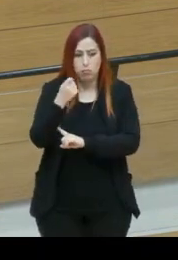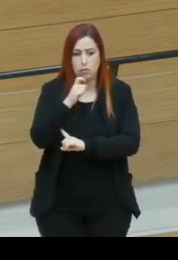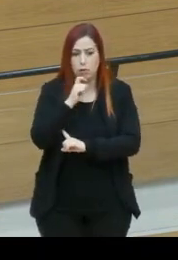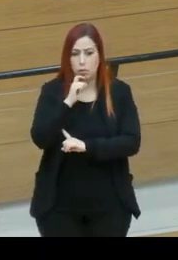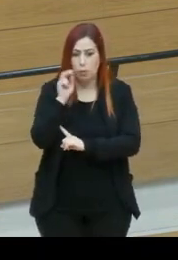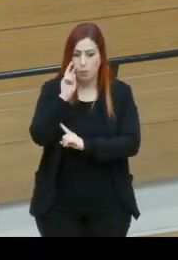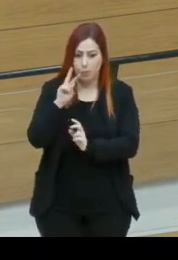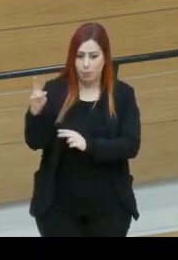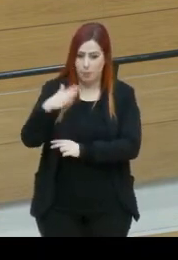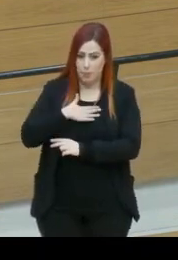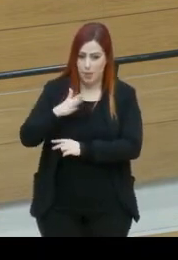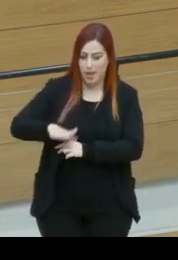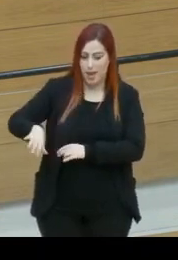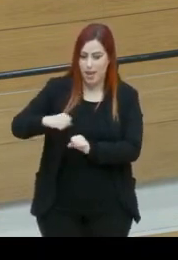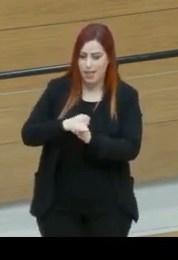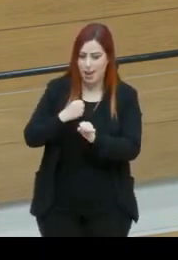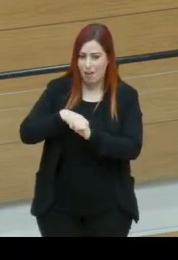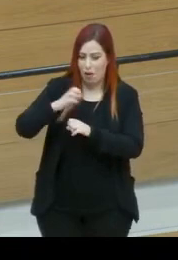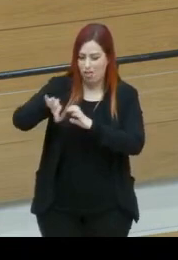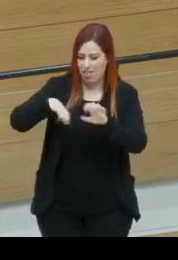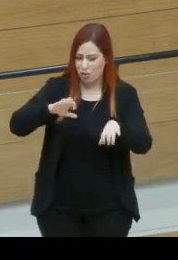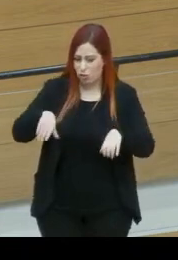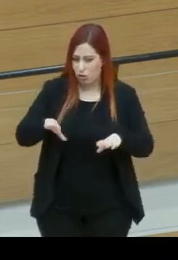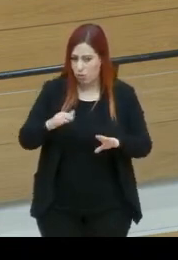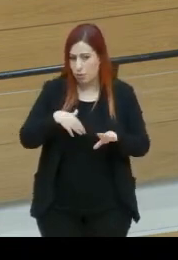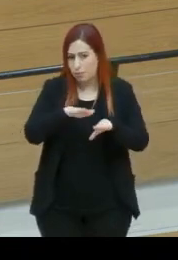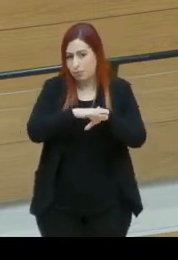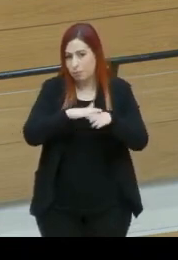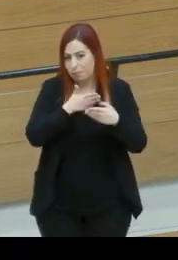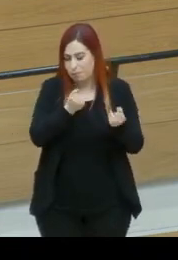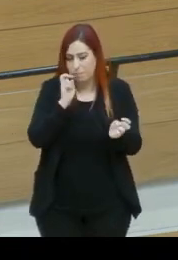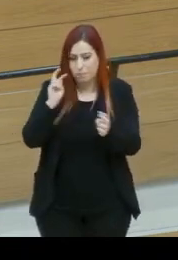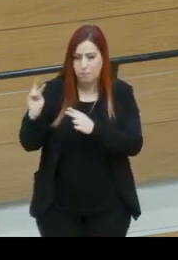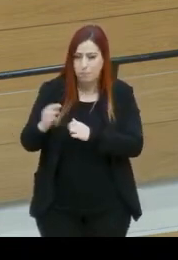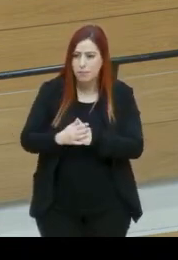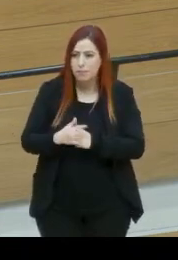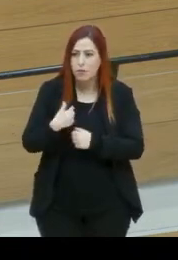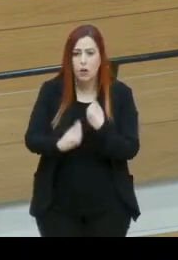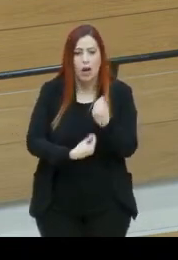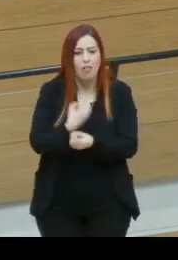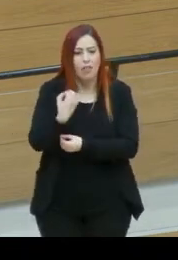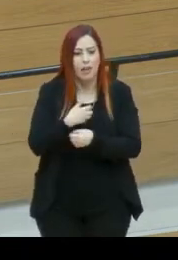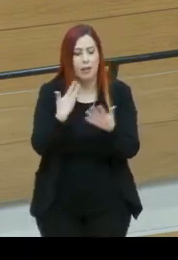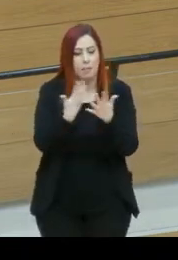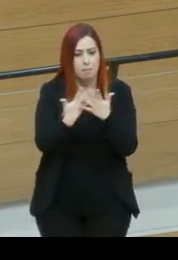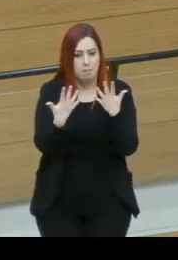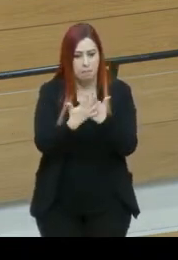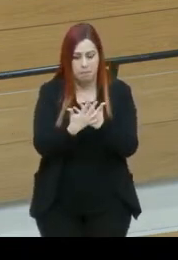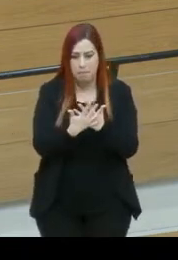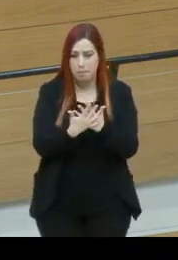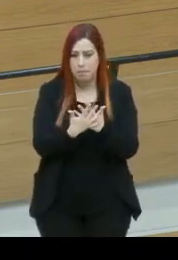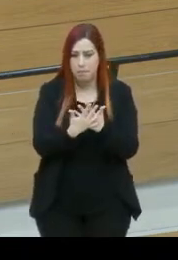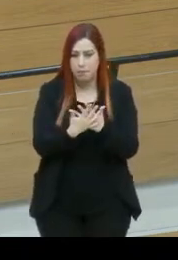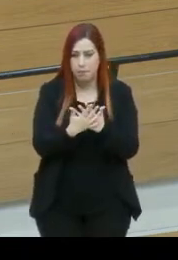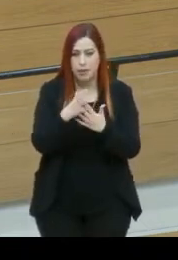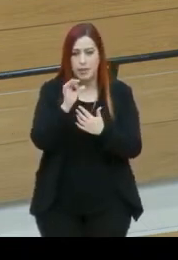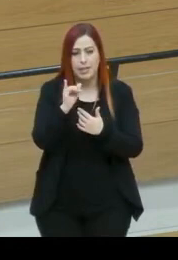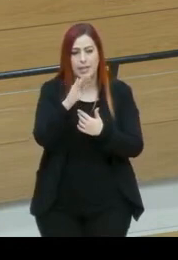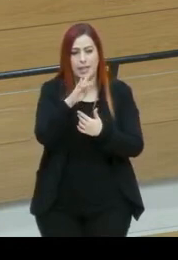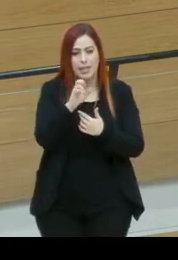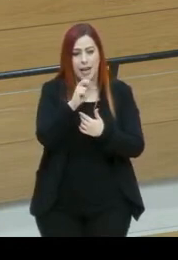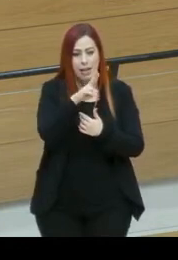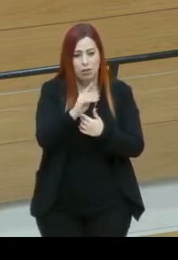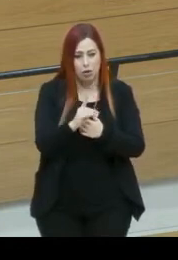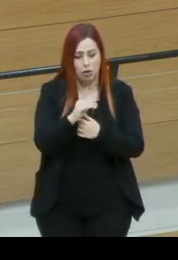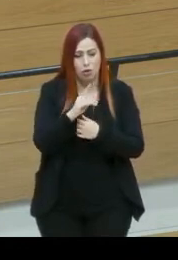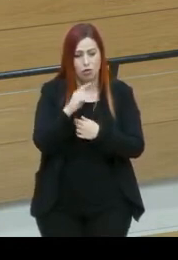vitrina, esta es mi área de trabajo un poco desordenada, pero bueno, me vaya a perdonar. Lo que hago es mezclar citrato de sodio, que es la